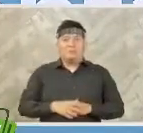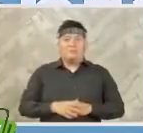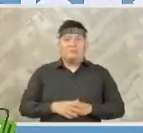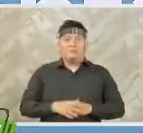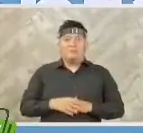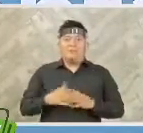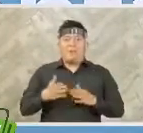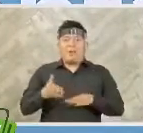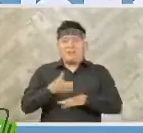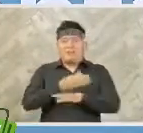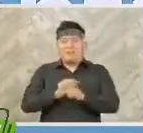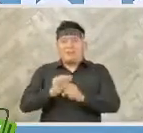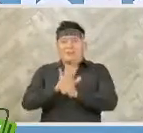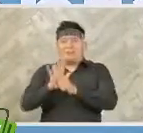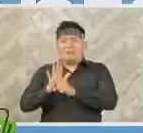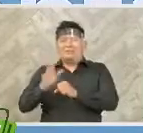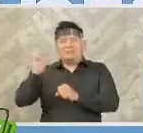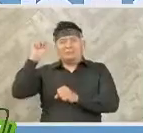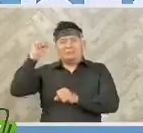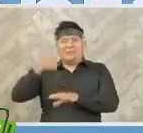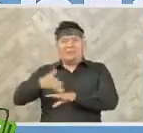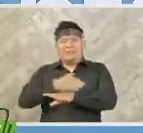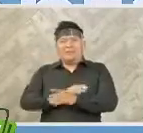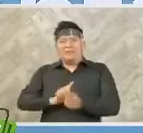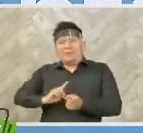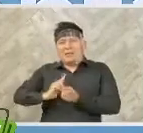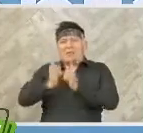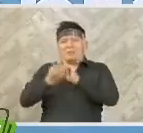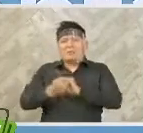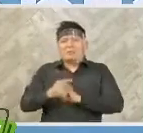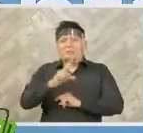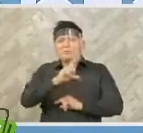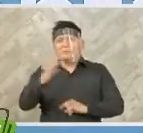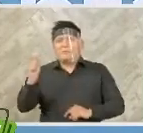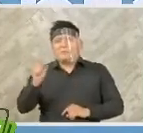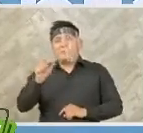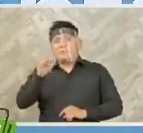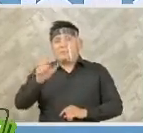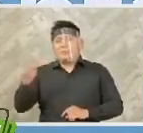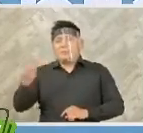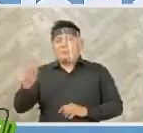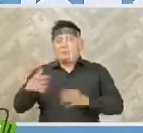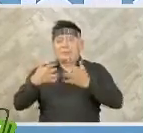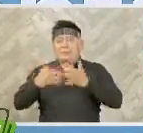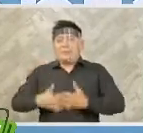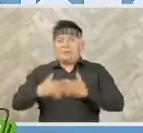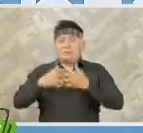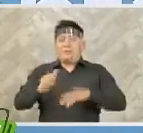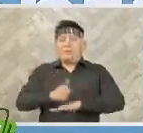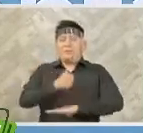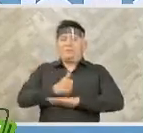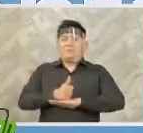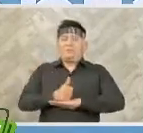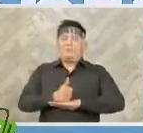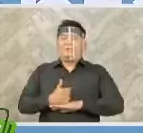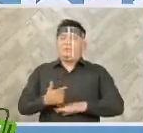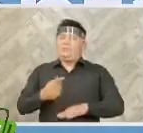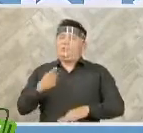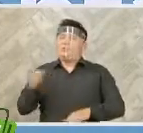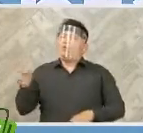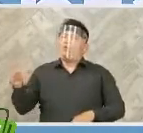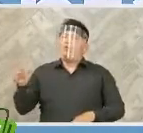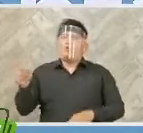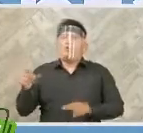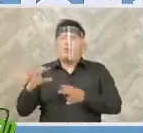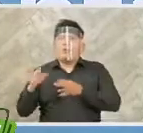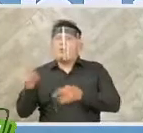por la pandemia, en una capacitación en la que estuvimos con cerca de 100 empresarios, yo pregunté, ¿quién me puede decir ya cuántos corregimientos hay en Cúcuta